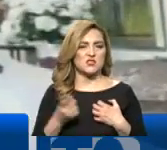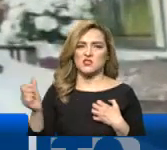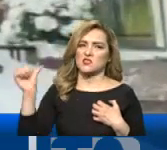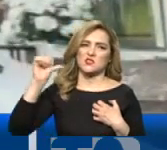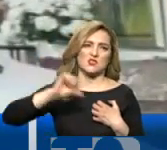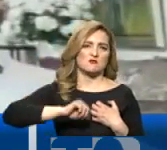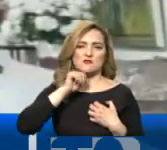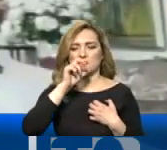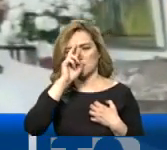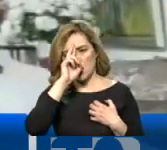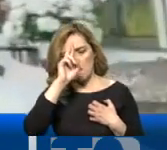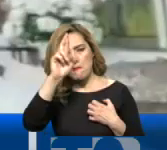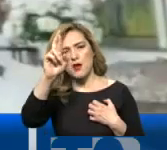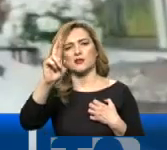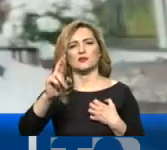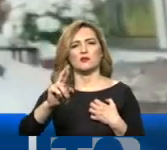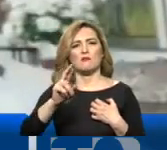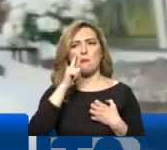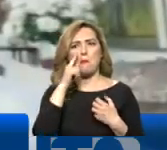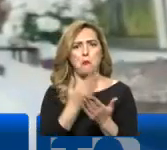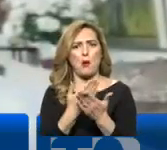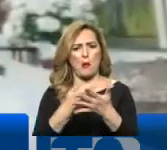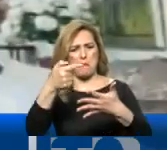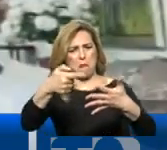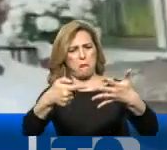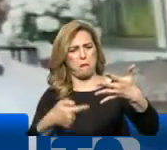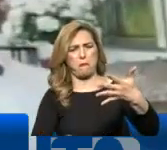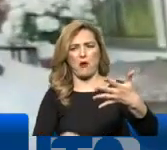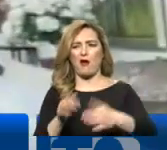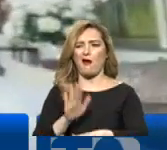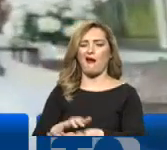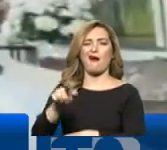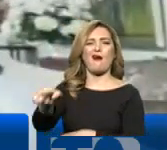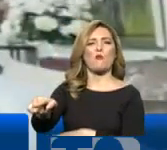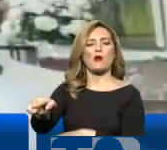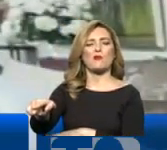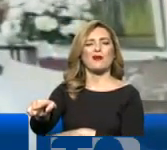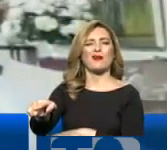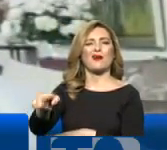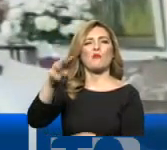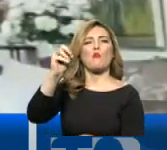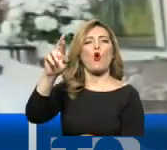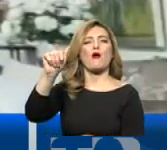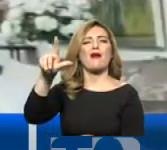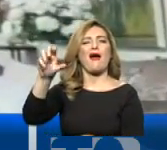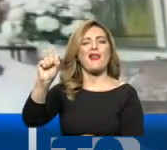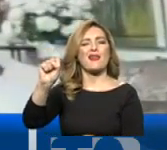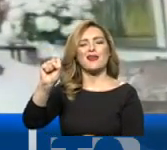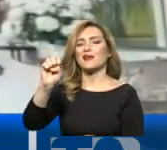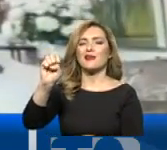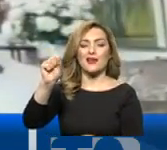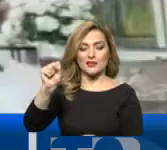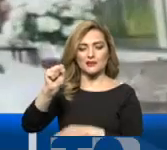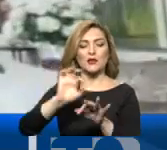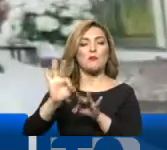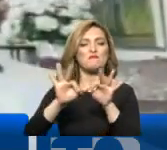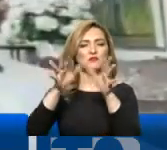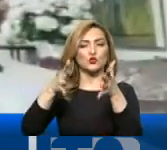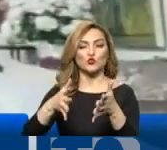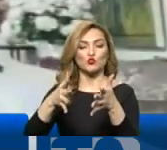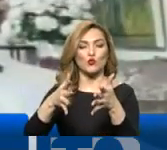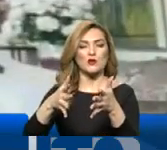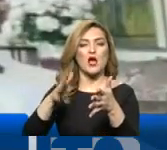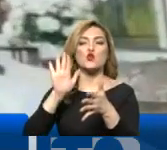existen demasiados elementos de convicción que apuntan a Carlos Luis Morales y a su familia en actos de corrupción. Creo